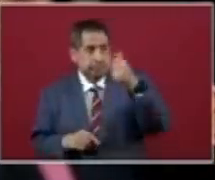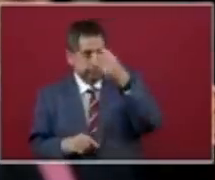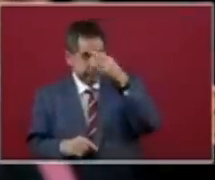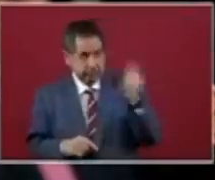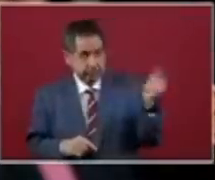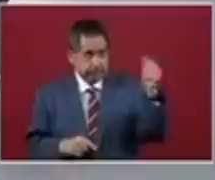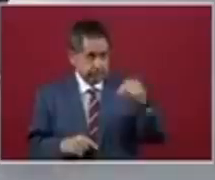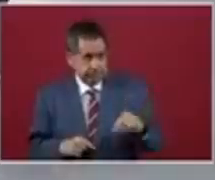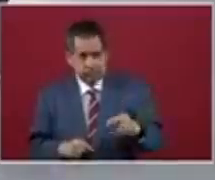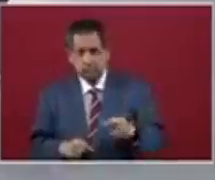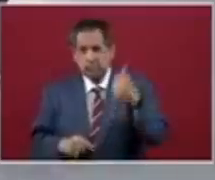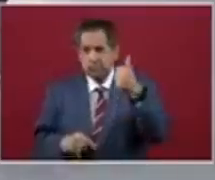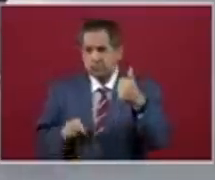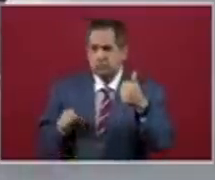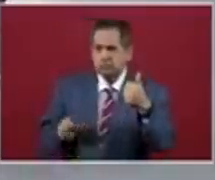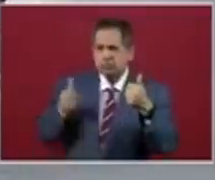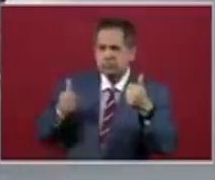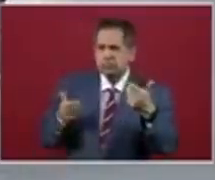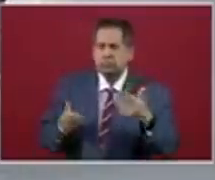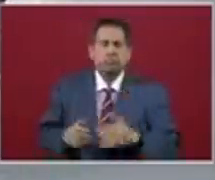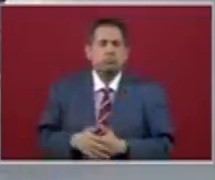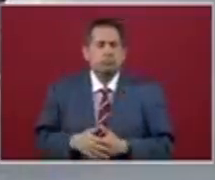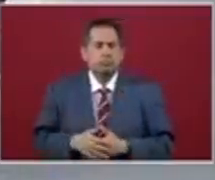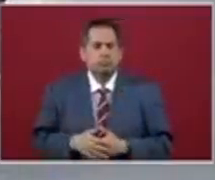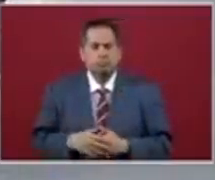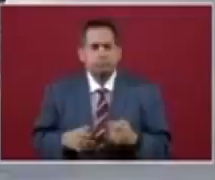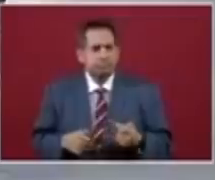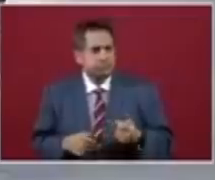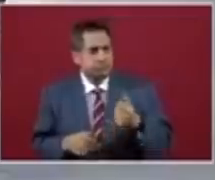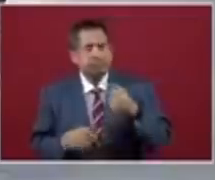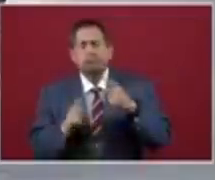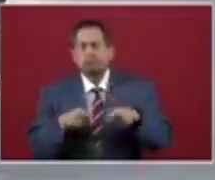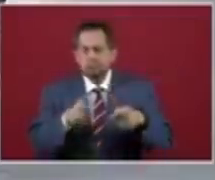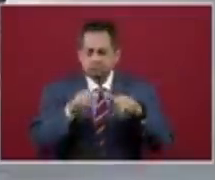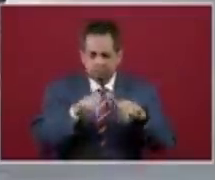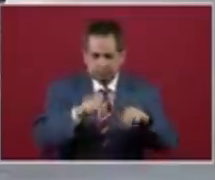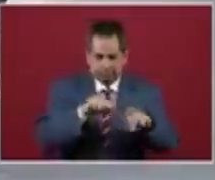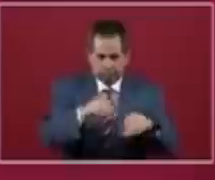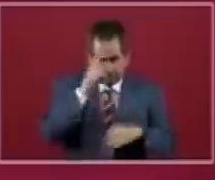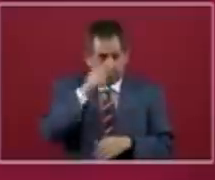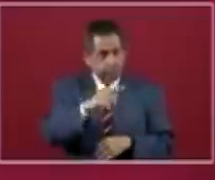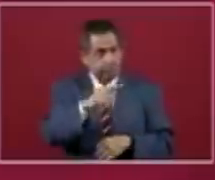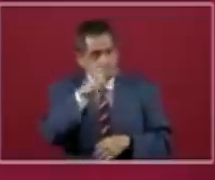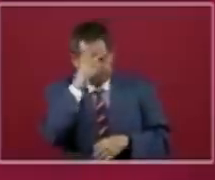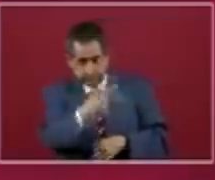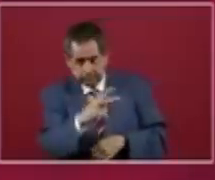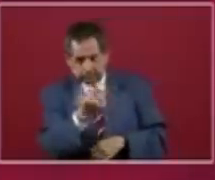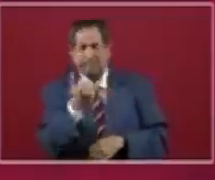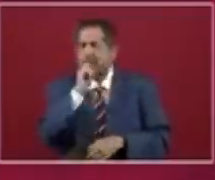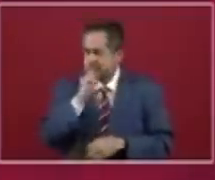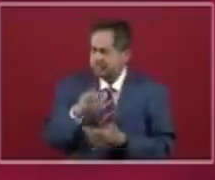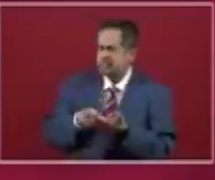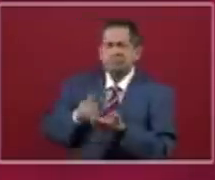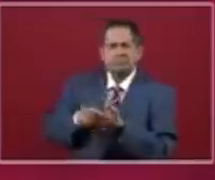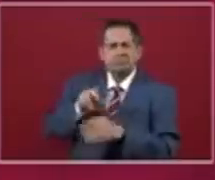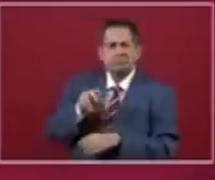ese trabajo? Va a haber trabajo para los mexicanos y para los no mexicanos.